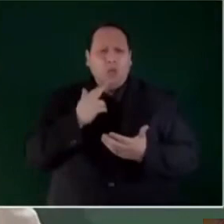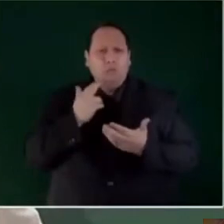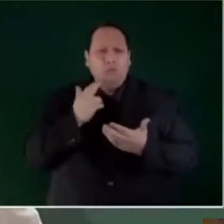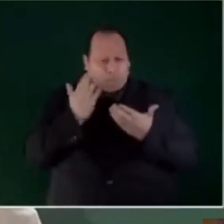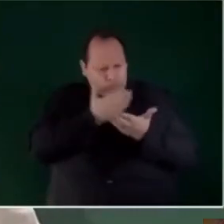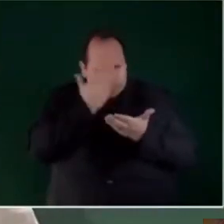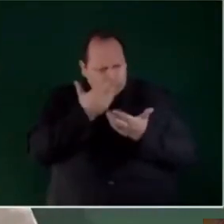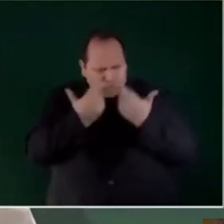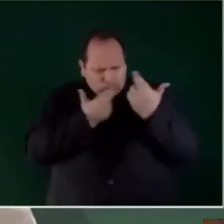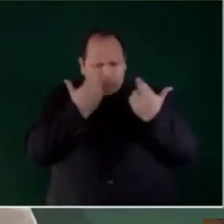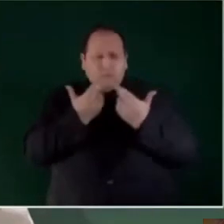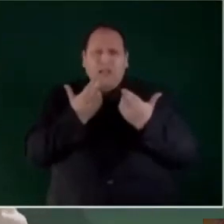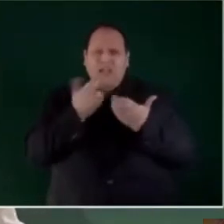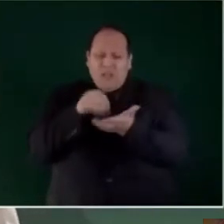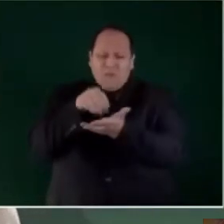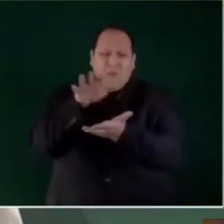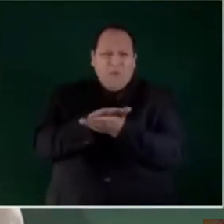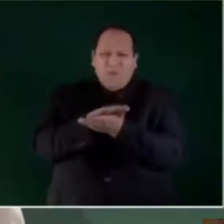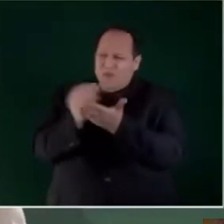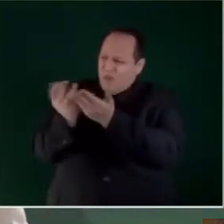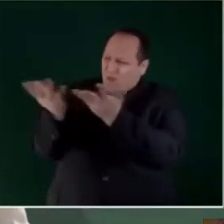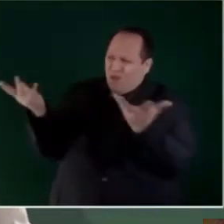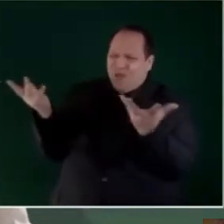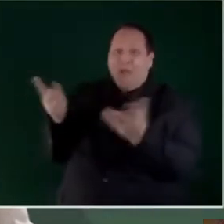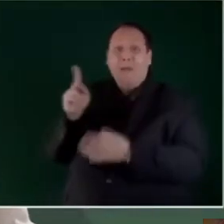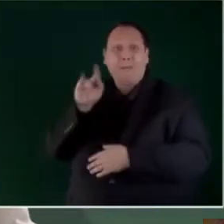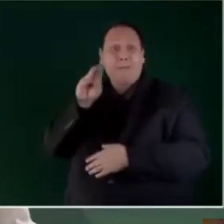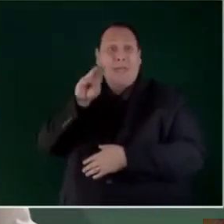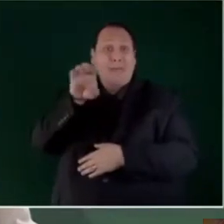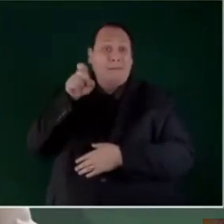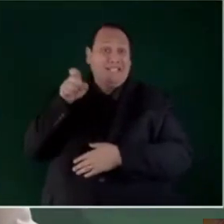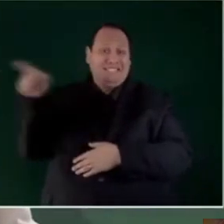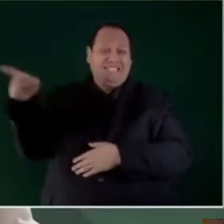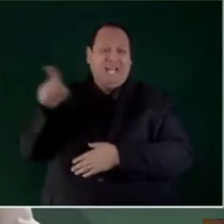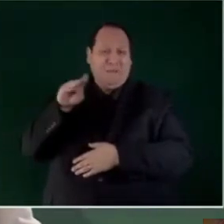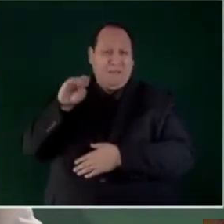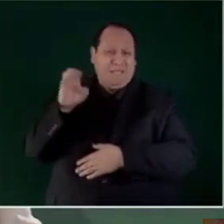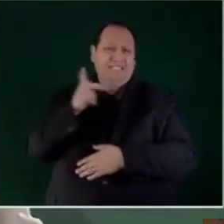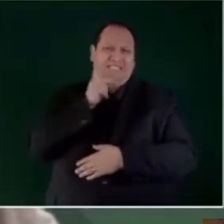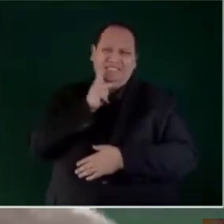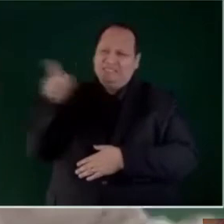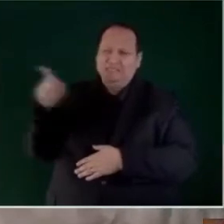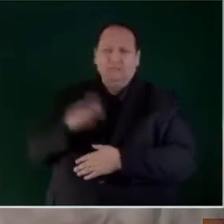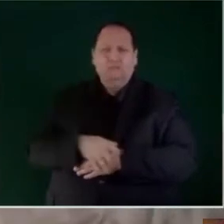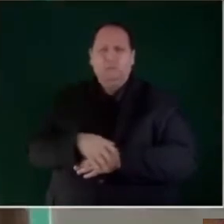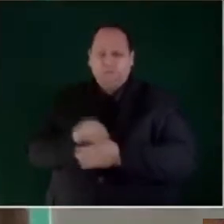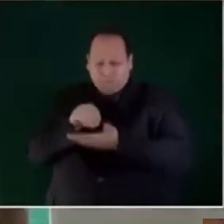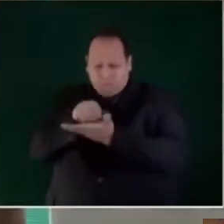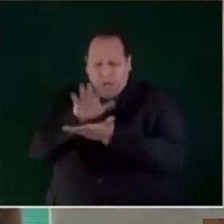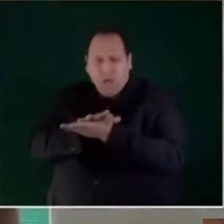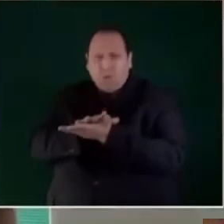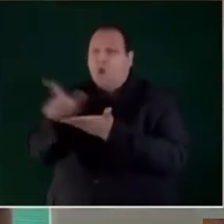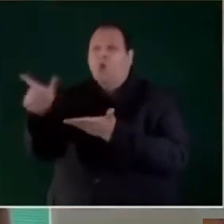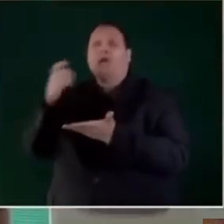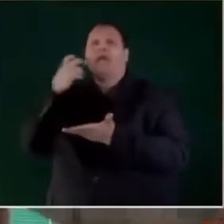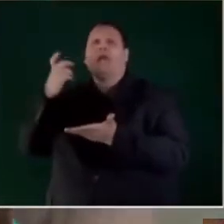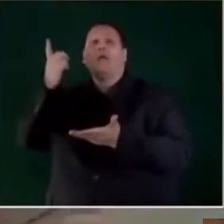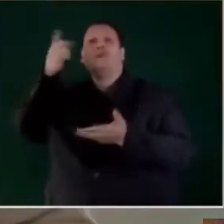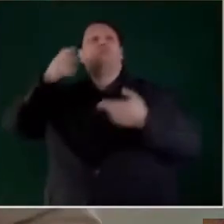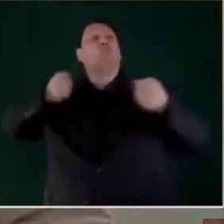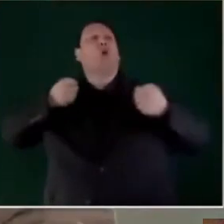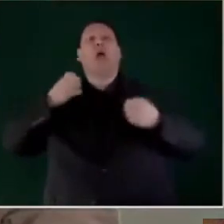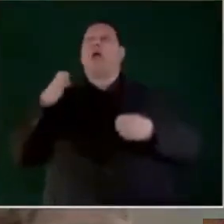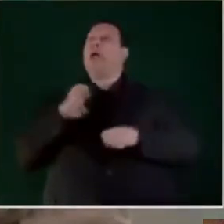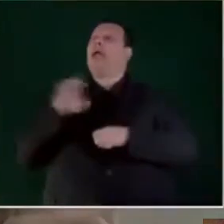revisando el contrato colectivo de Pemex. Y como querían mantener privilegios los